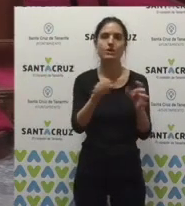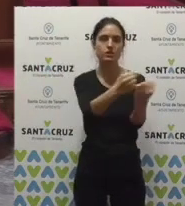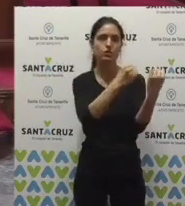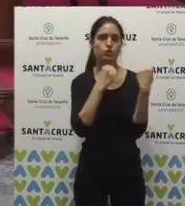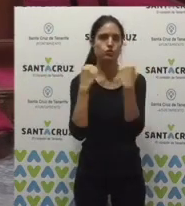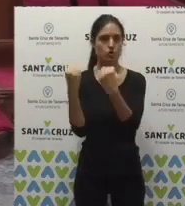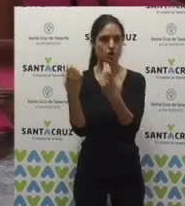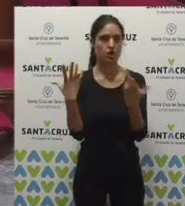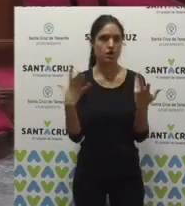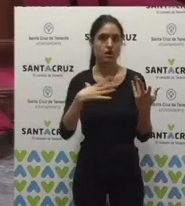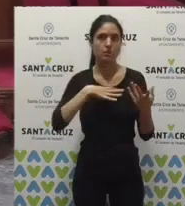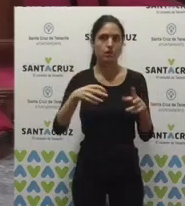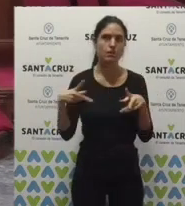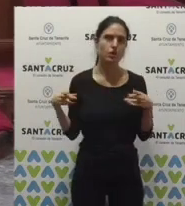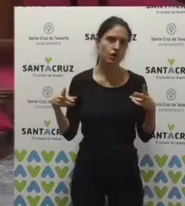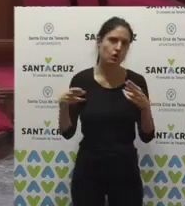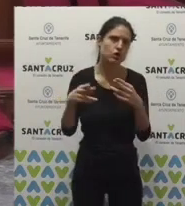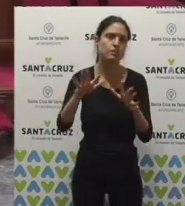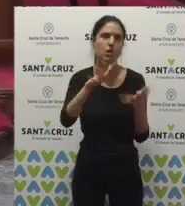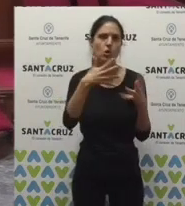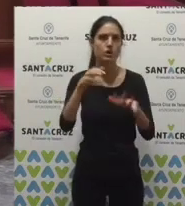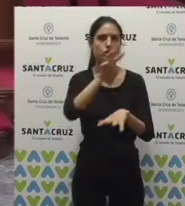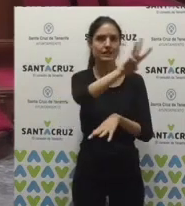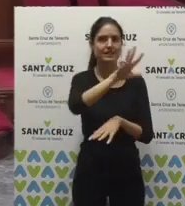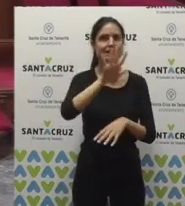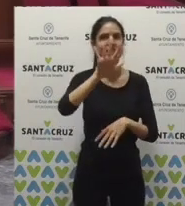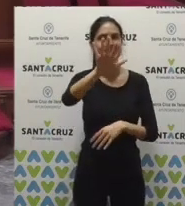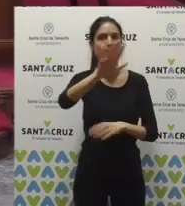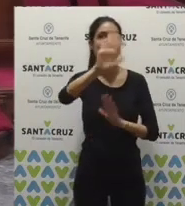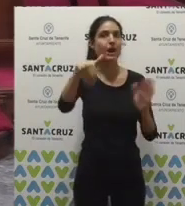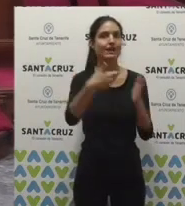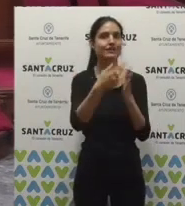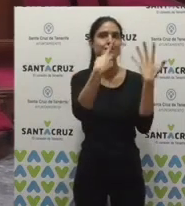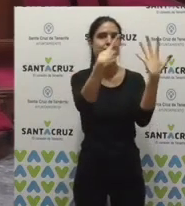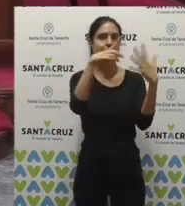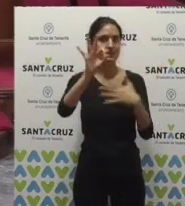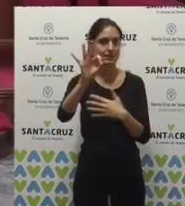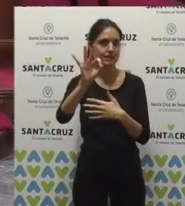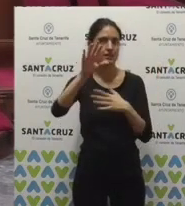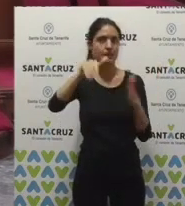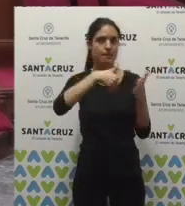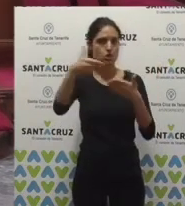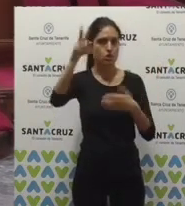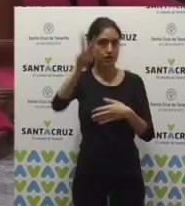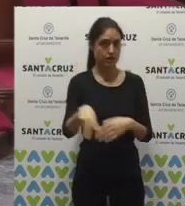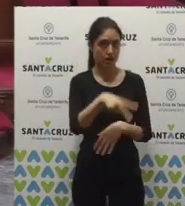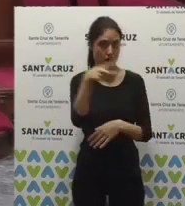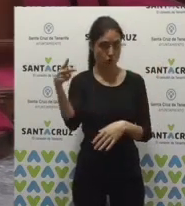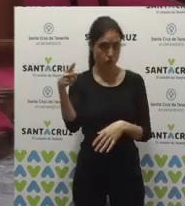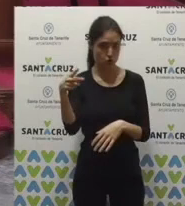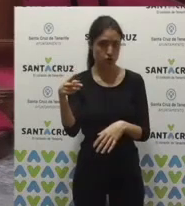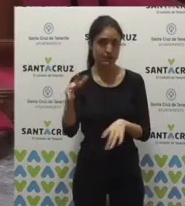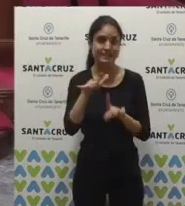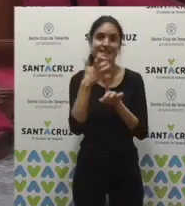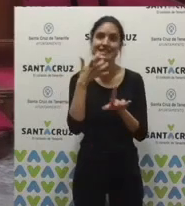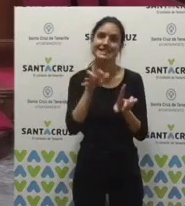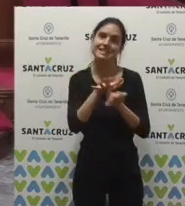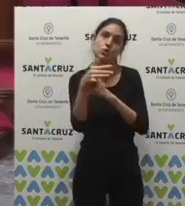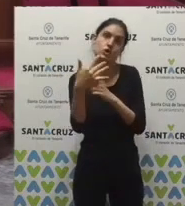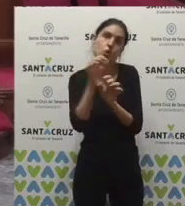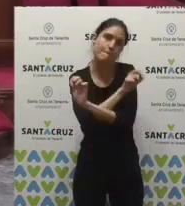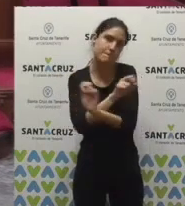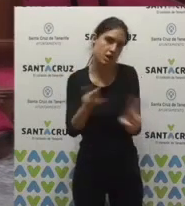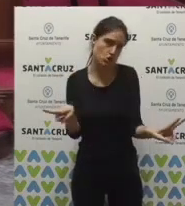horquilla de recortes entre 35 y 60 millones de euros en el peor de los casos bien porque usted propone hoy